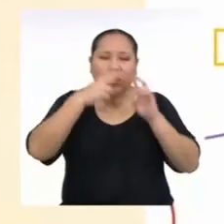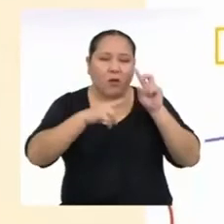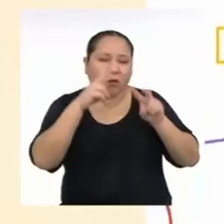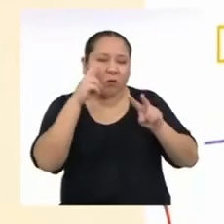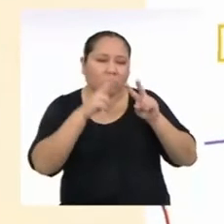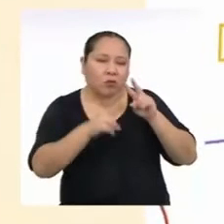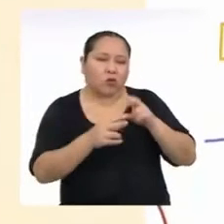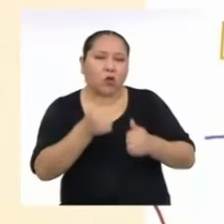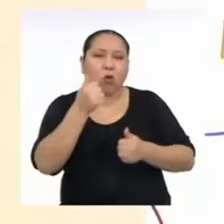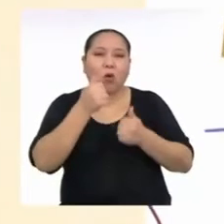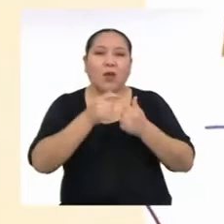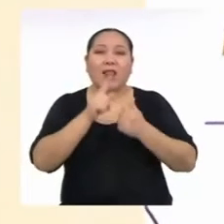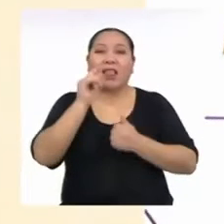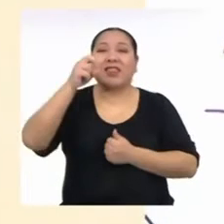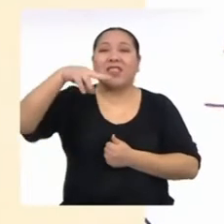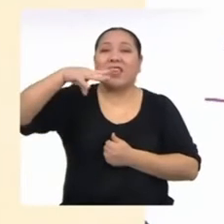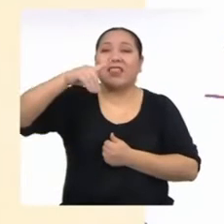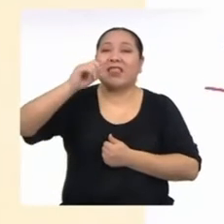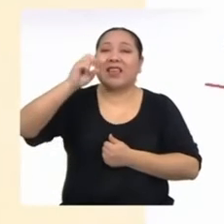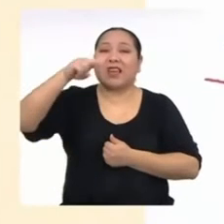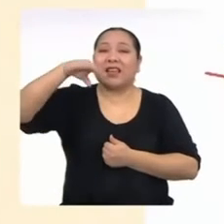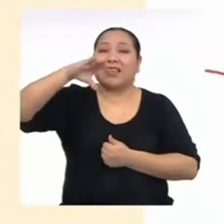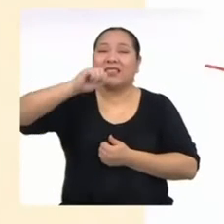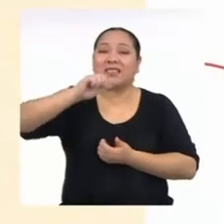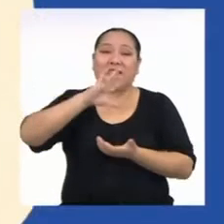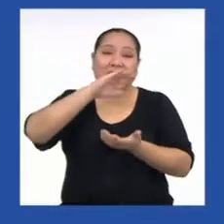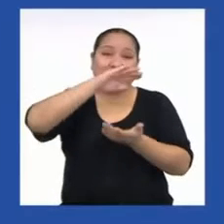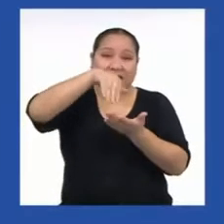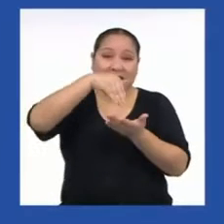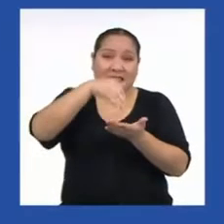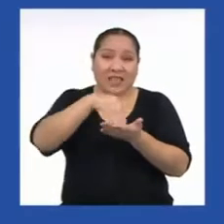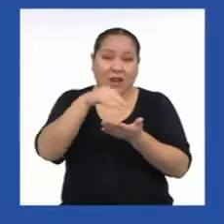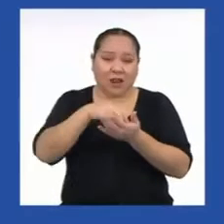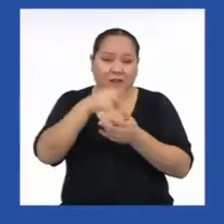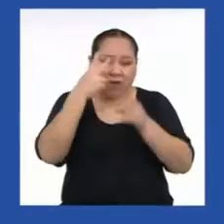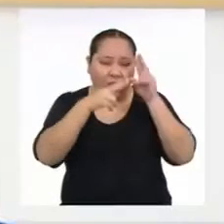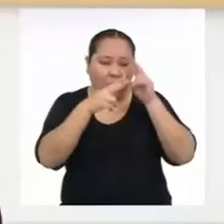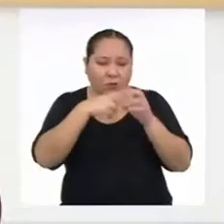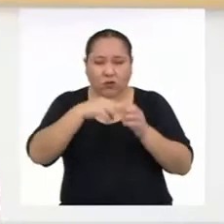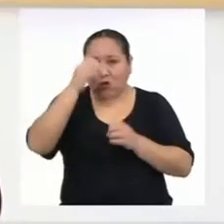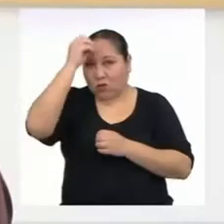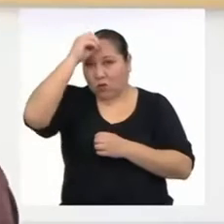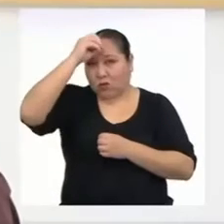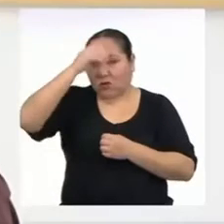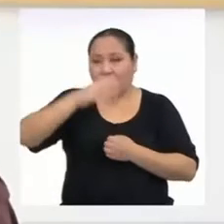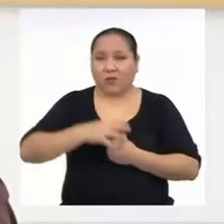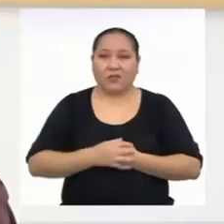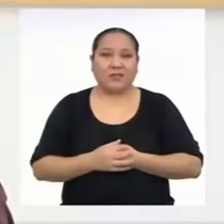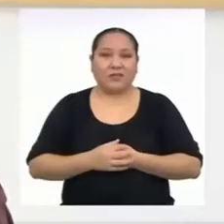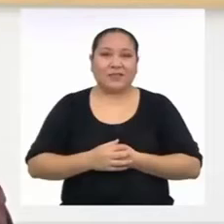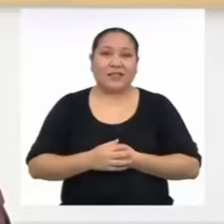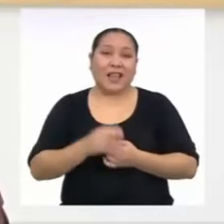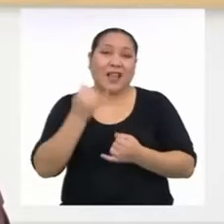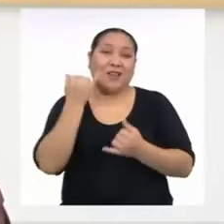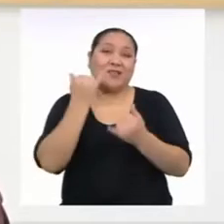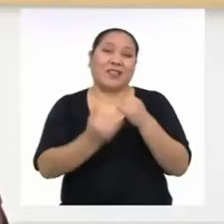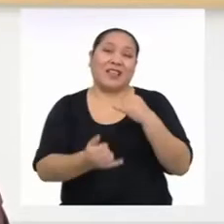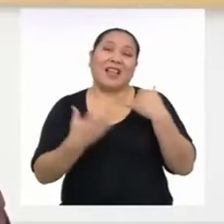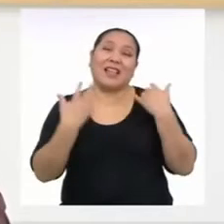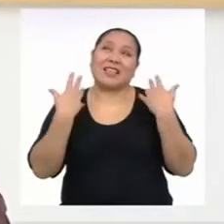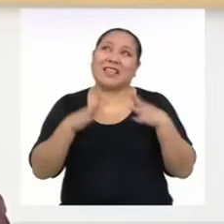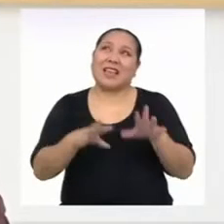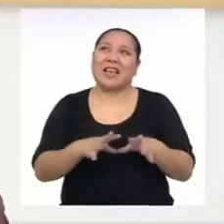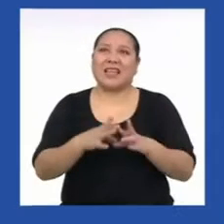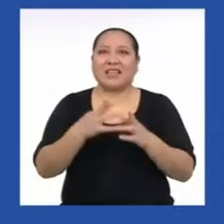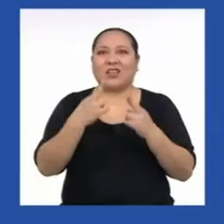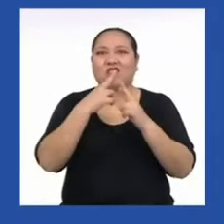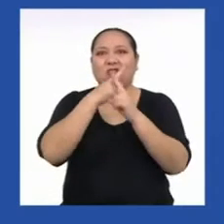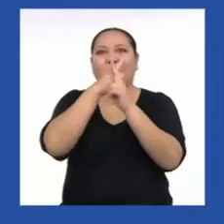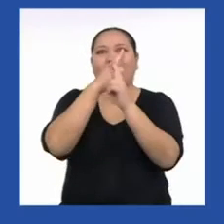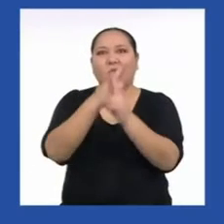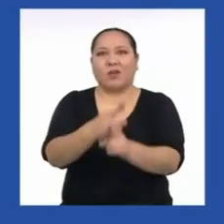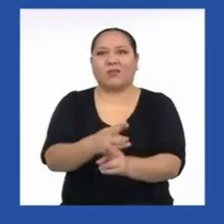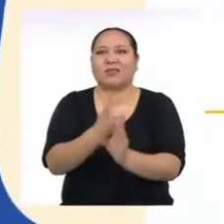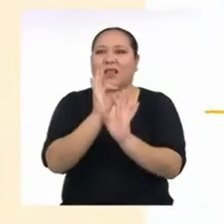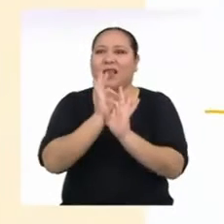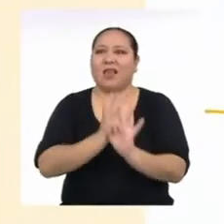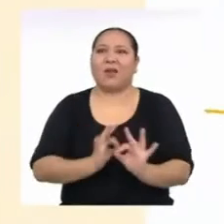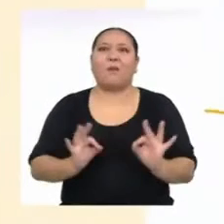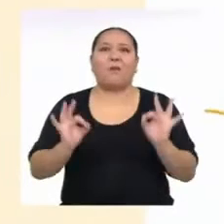medidas de tendencia central y estableceremos conclusiones. Y al final tendremos un producto muy valioso.